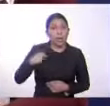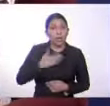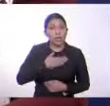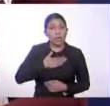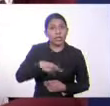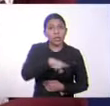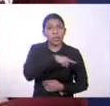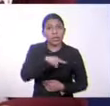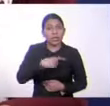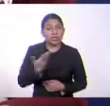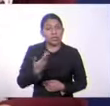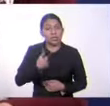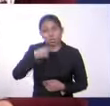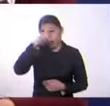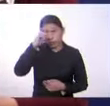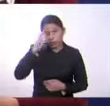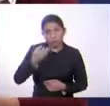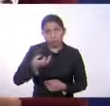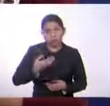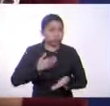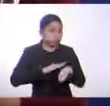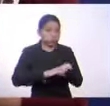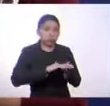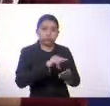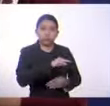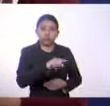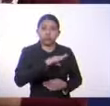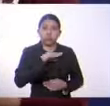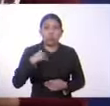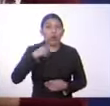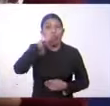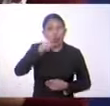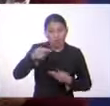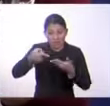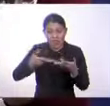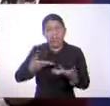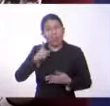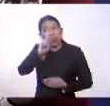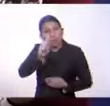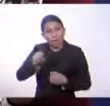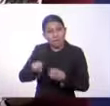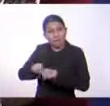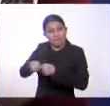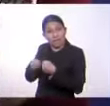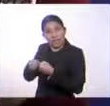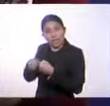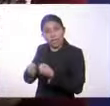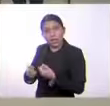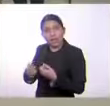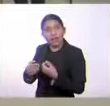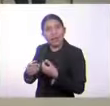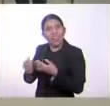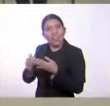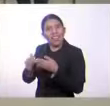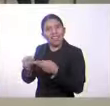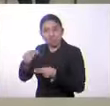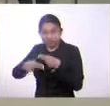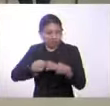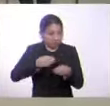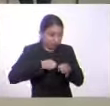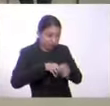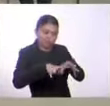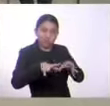posiblemente depende de sus ingresos. Entonces, al violentar un derecho, hay otros derechos que posiblemente se ven violentados también. Es